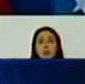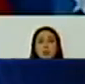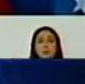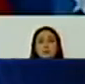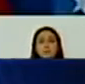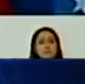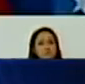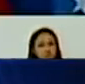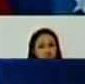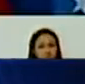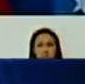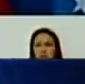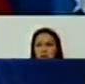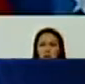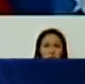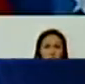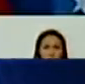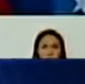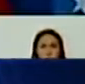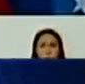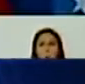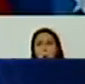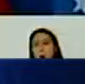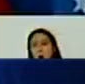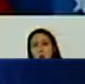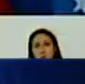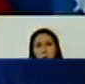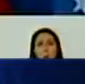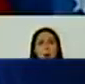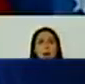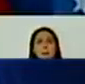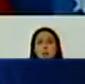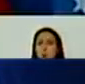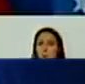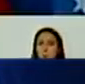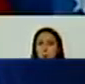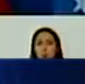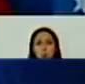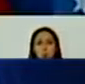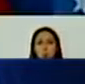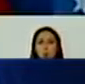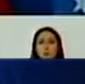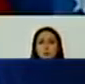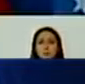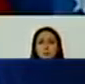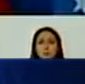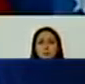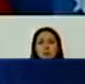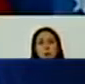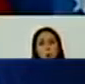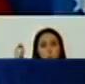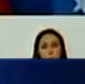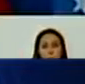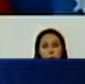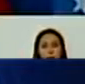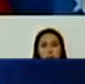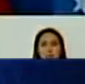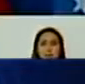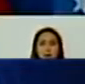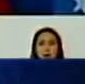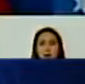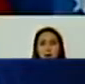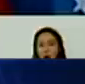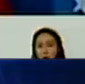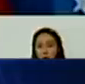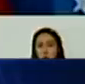esa acción con la actuación del Ministerio Público. Hubo una sentencia la noche del 14 de